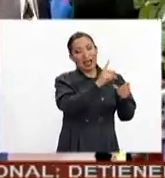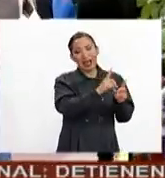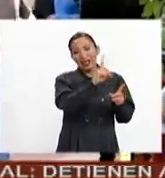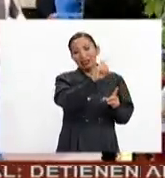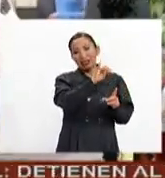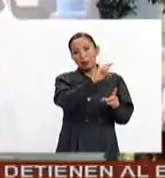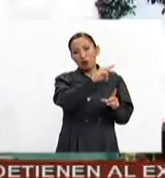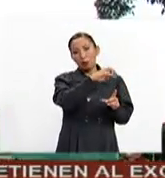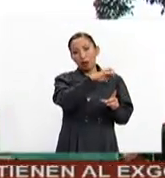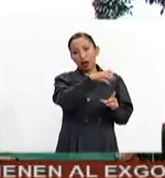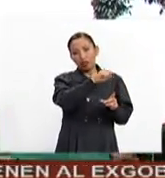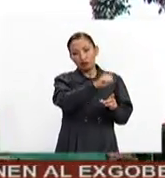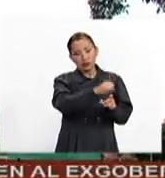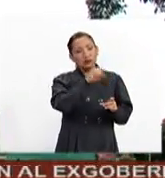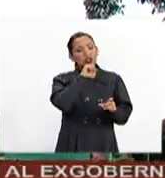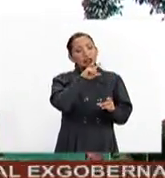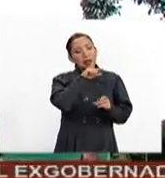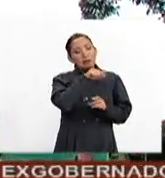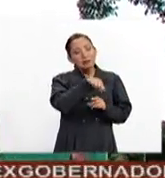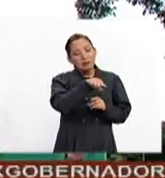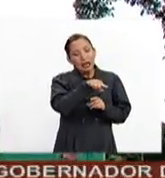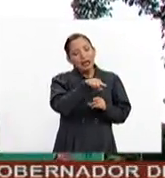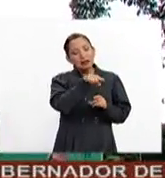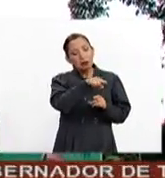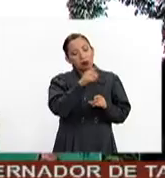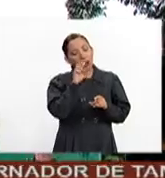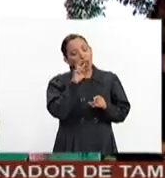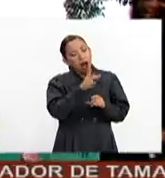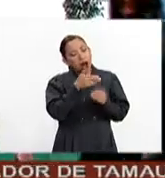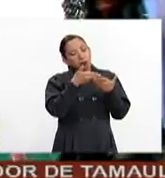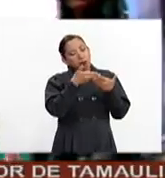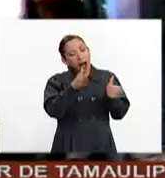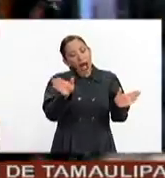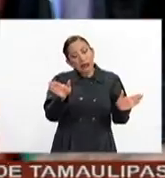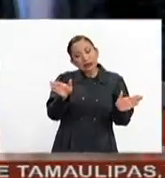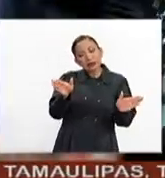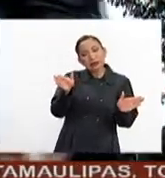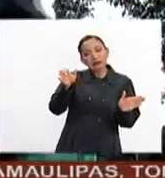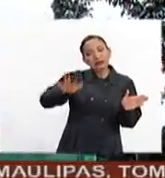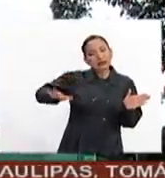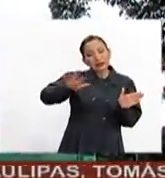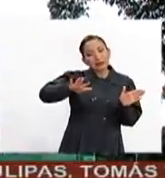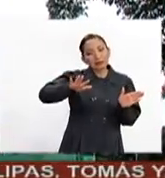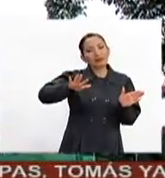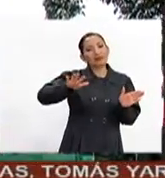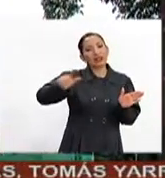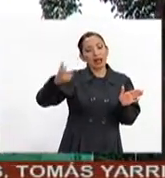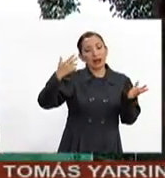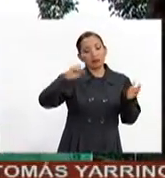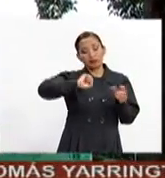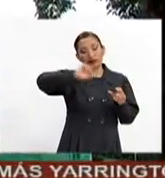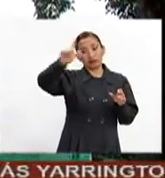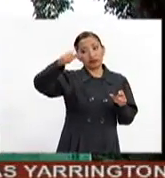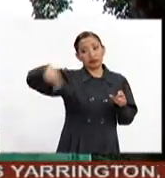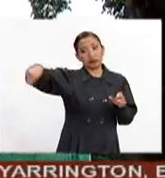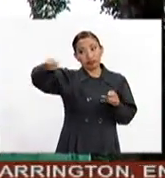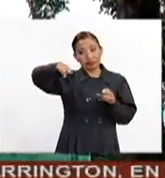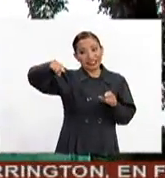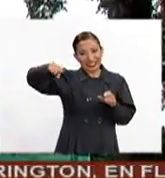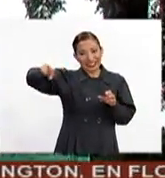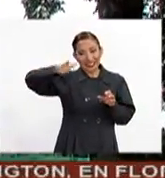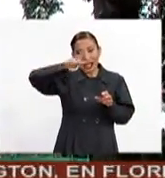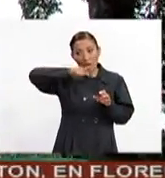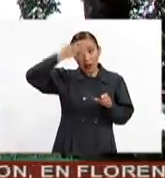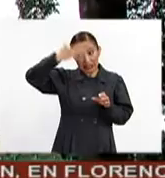por ejemplo, sino de dar una visión un poco más amplia a los profesionales de